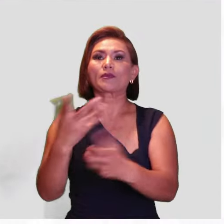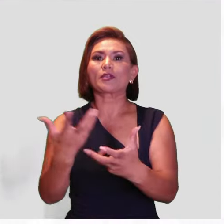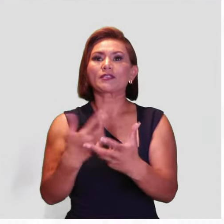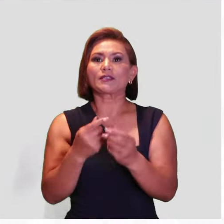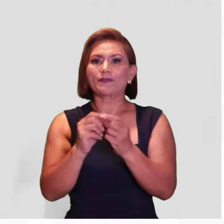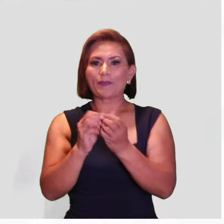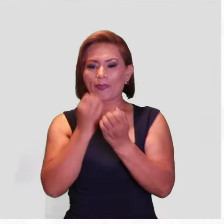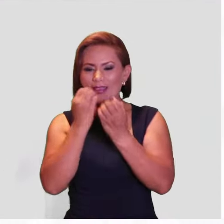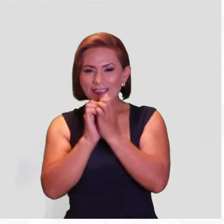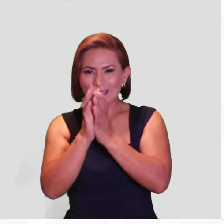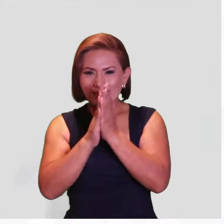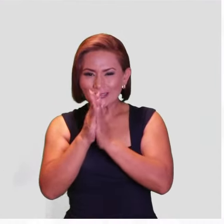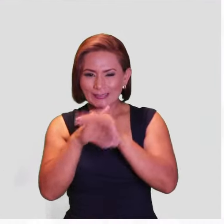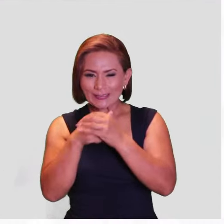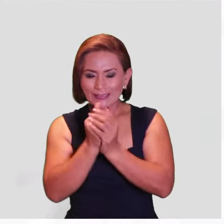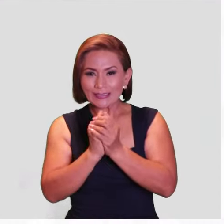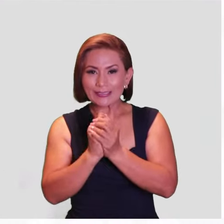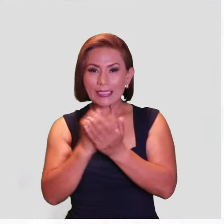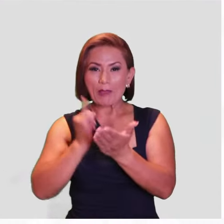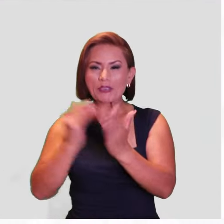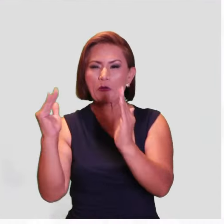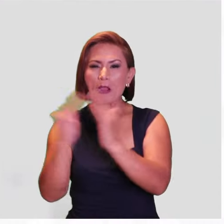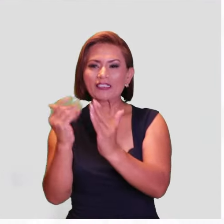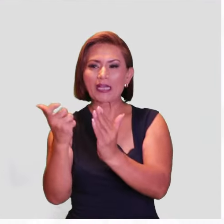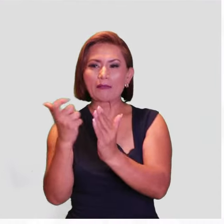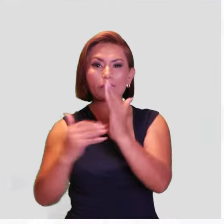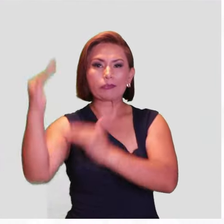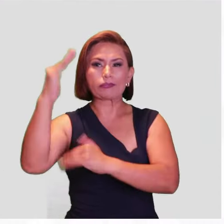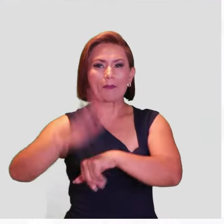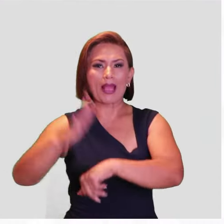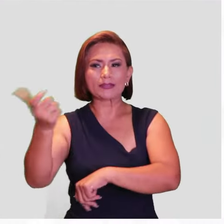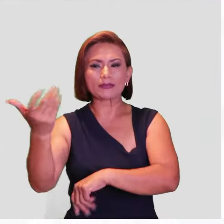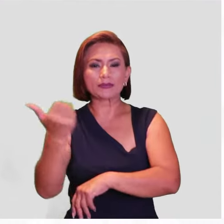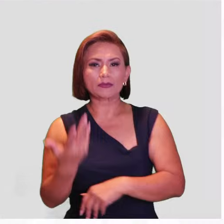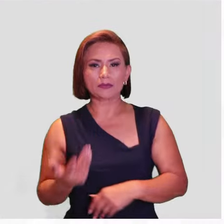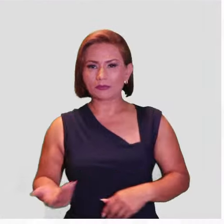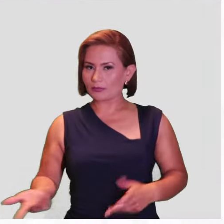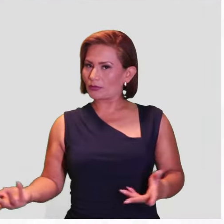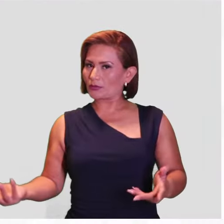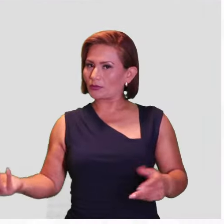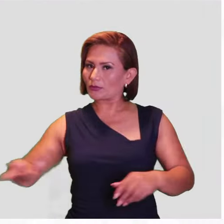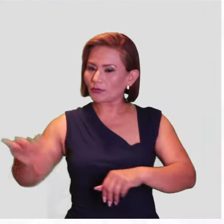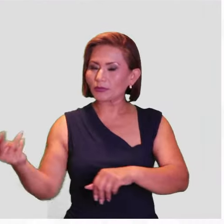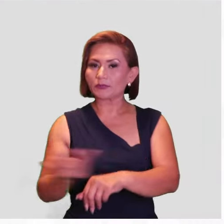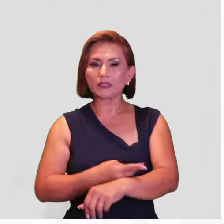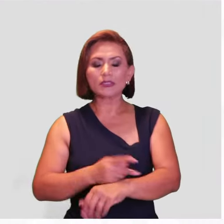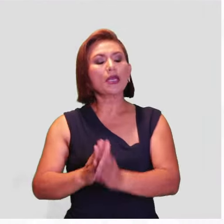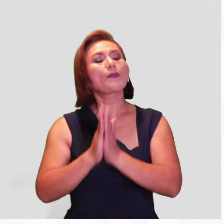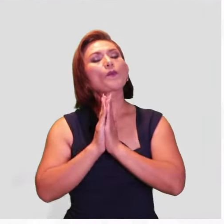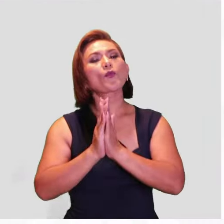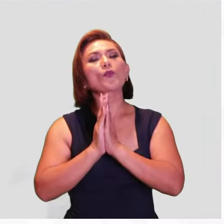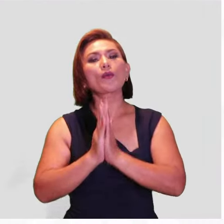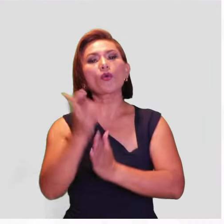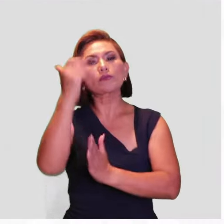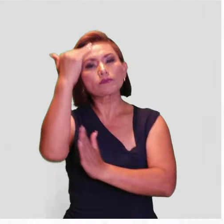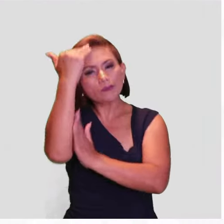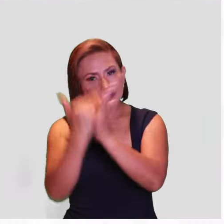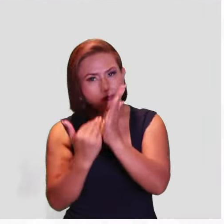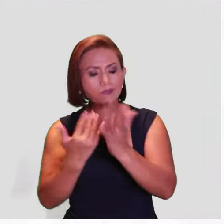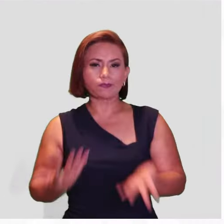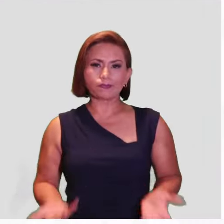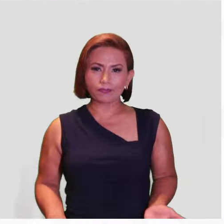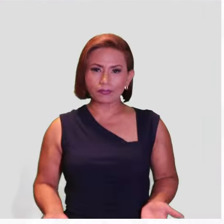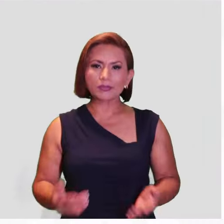uñas para aumentar los prediales. Caramba, hay que ver de qué manera subsanamos gastos, del gasto corriente,